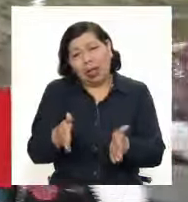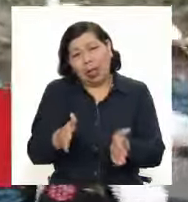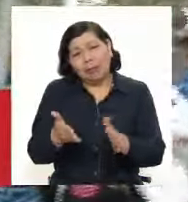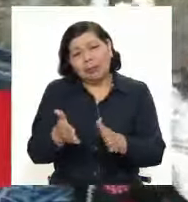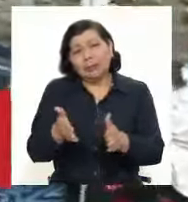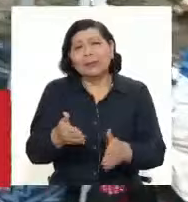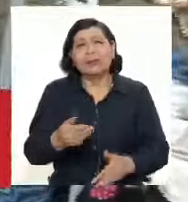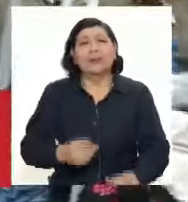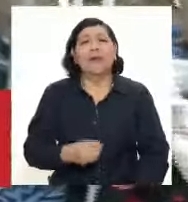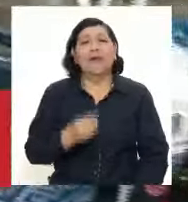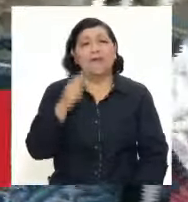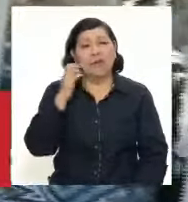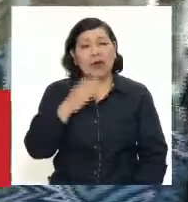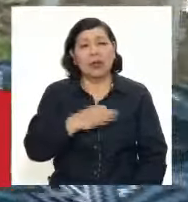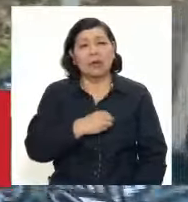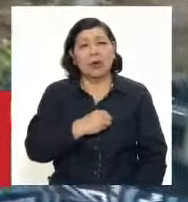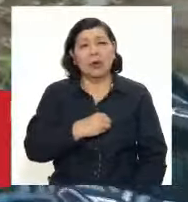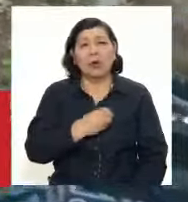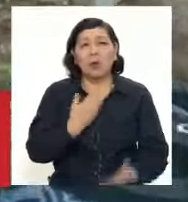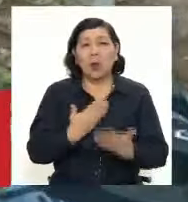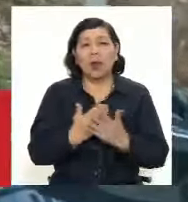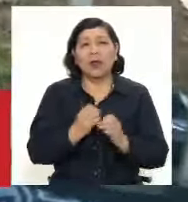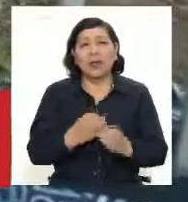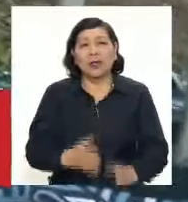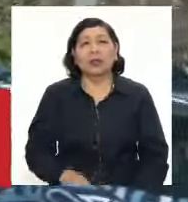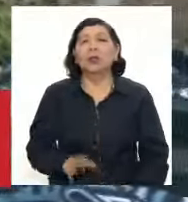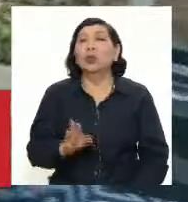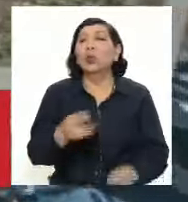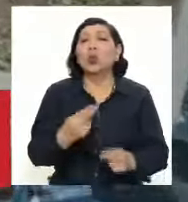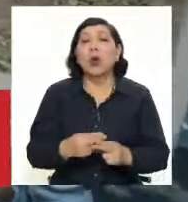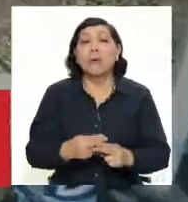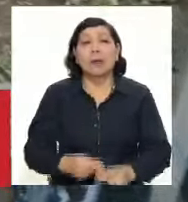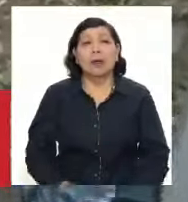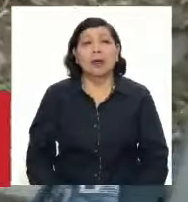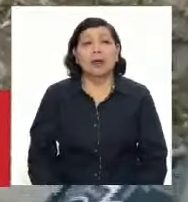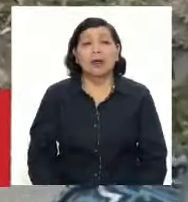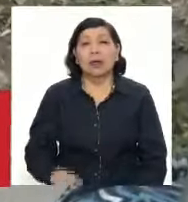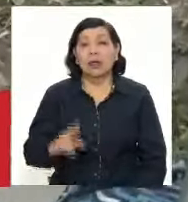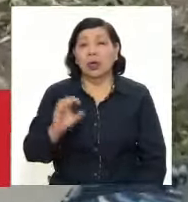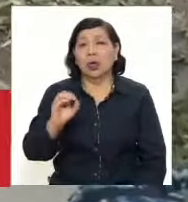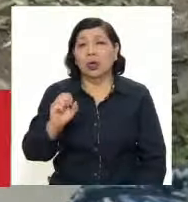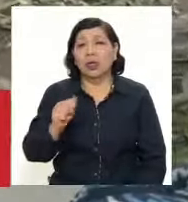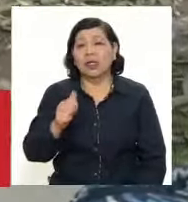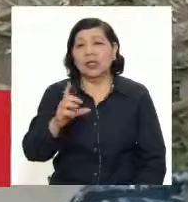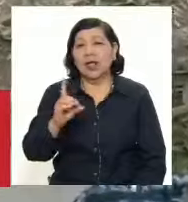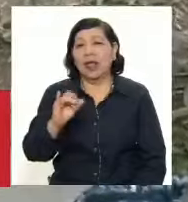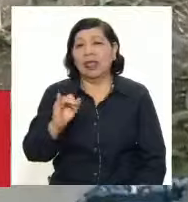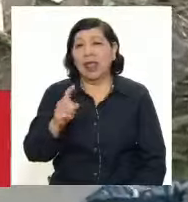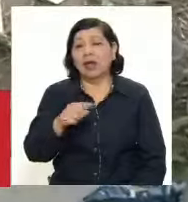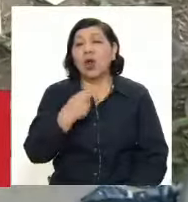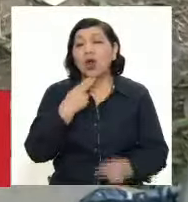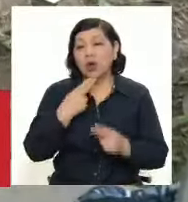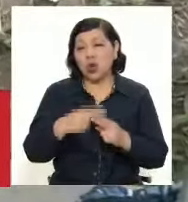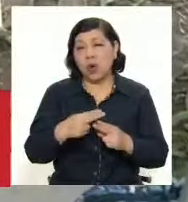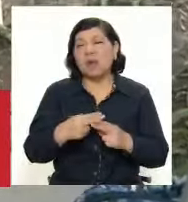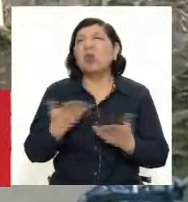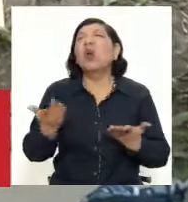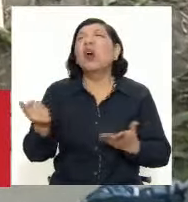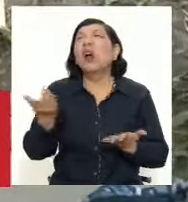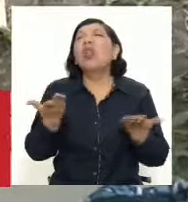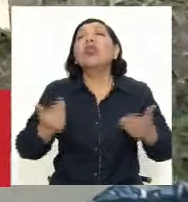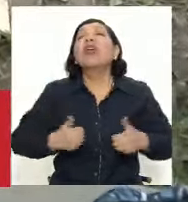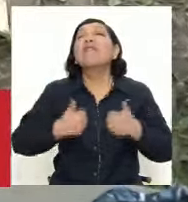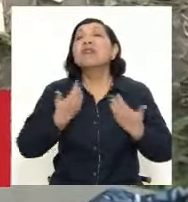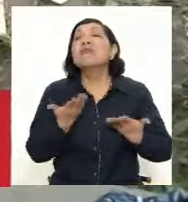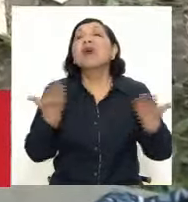expresidente Alberto Fujimori. Muy buenos días, ¿cómo está su nombre, por favor? Rosa Díaz. Señora Rosa Díaz, ¿usted de dónde